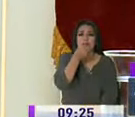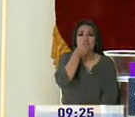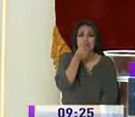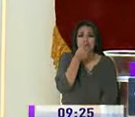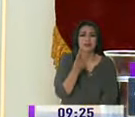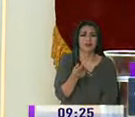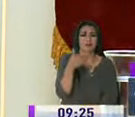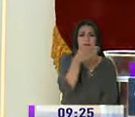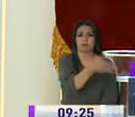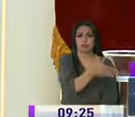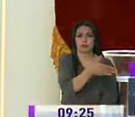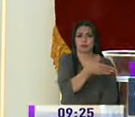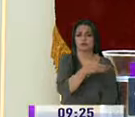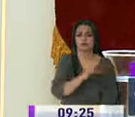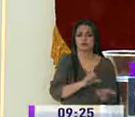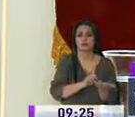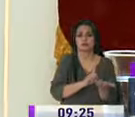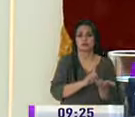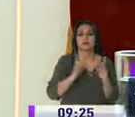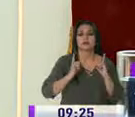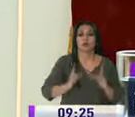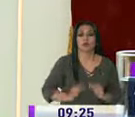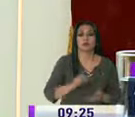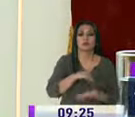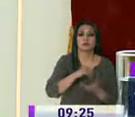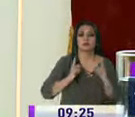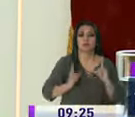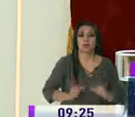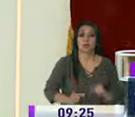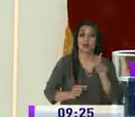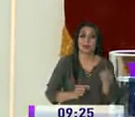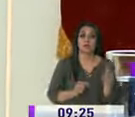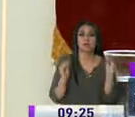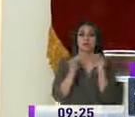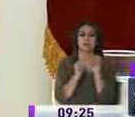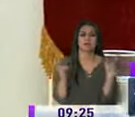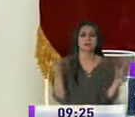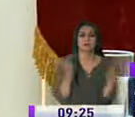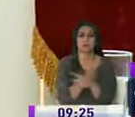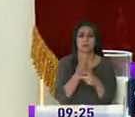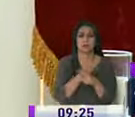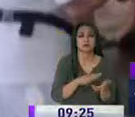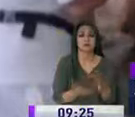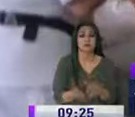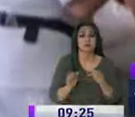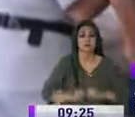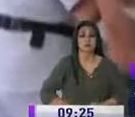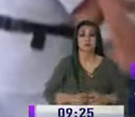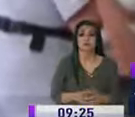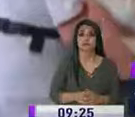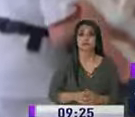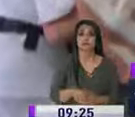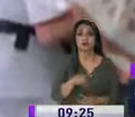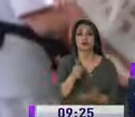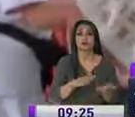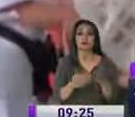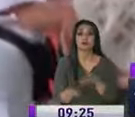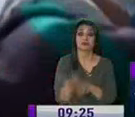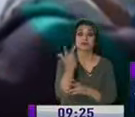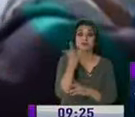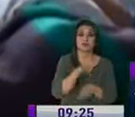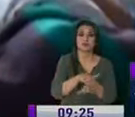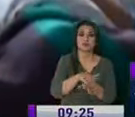síntomas, a los servicios de salud, porque serán estos grupos de riesgo los que tienen una mayor probabilidad de fallecer. El resto de fallecidos, 3 fueron